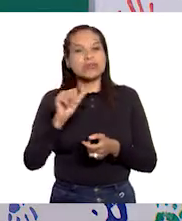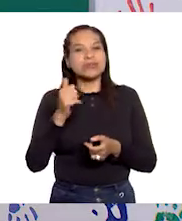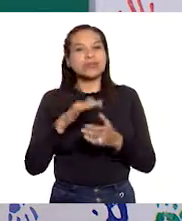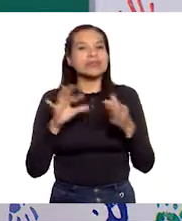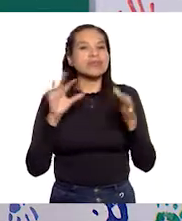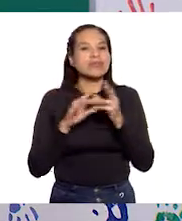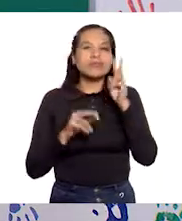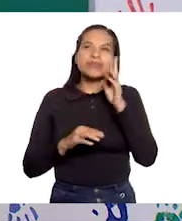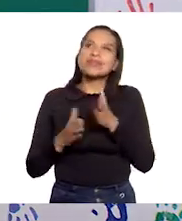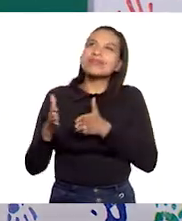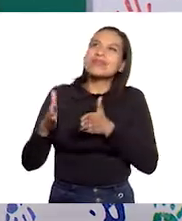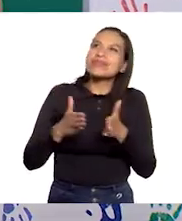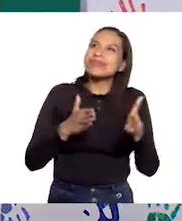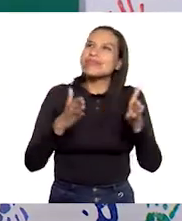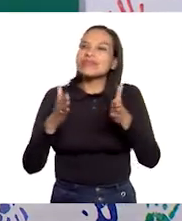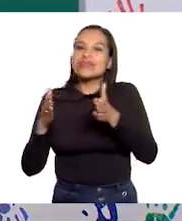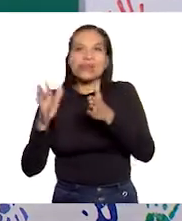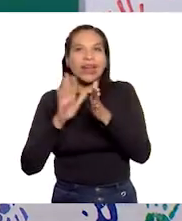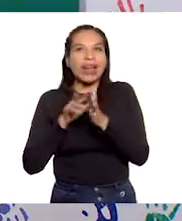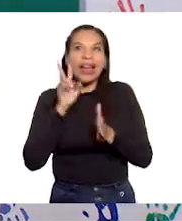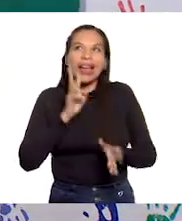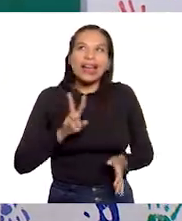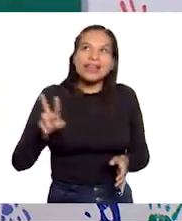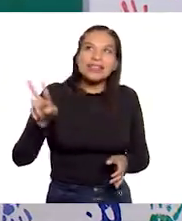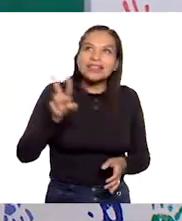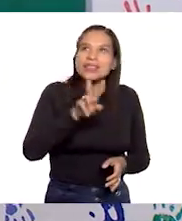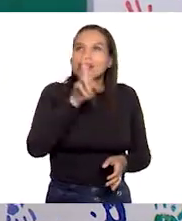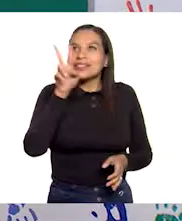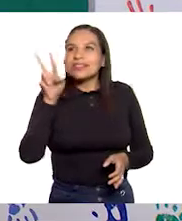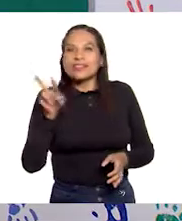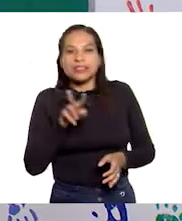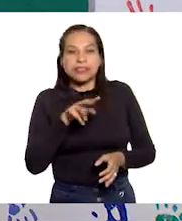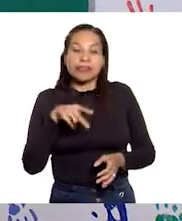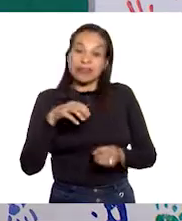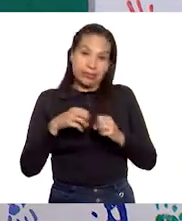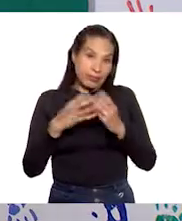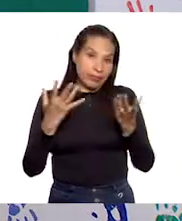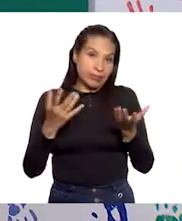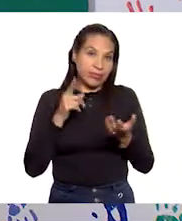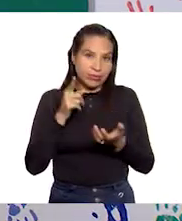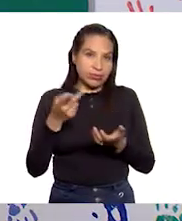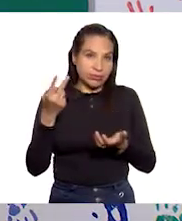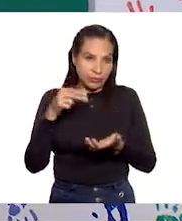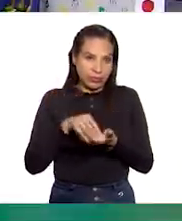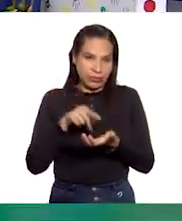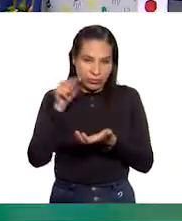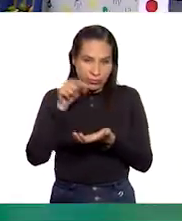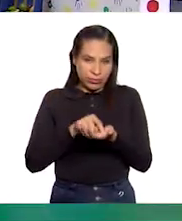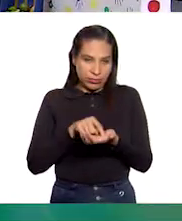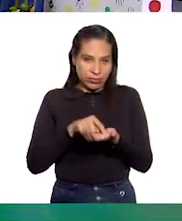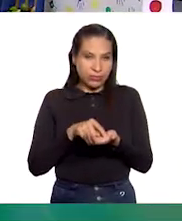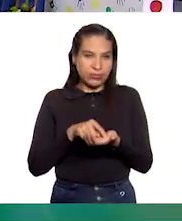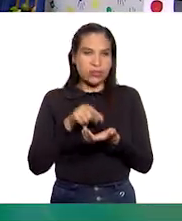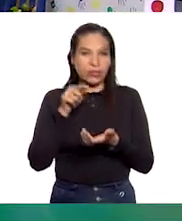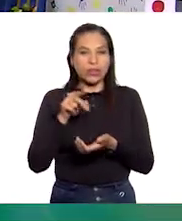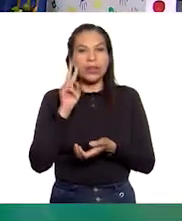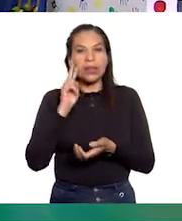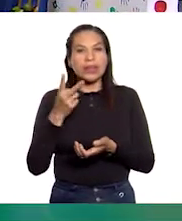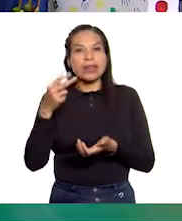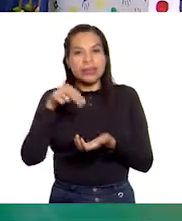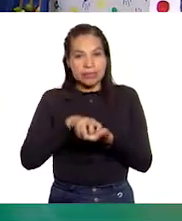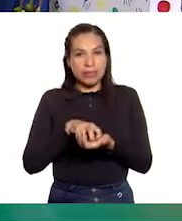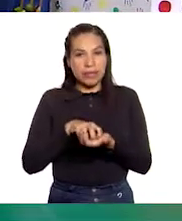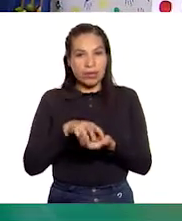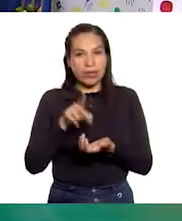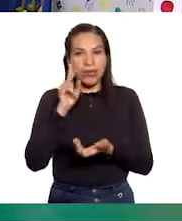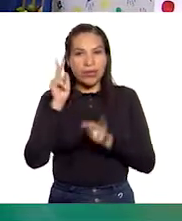trata más bien de entrar como si estuvieras tú ahí caminando. Claro que cuando estás ahí virtualmente, presencialmente,